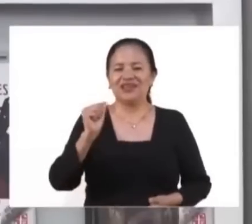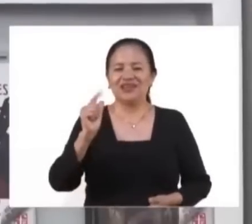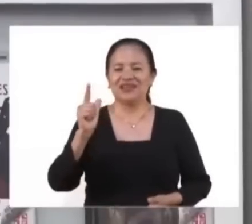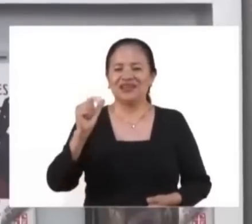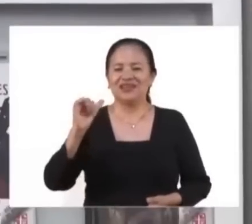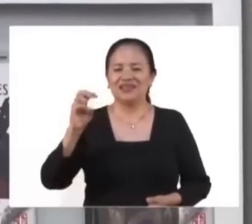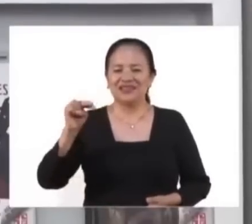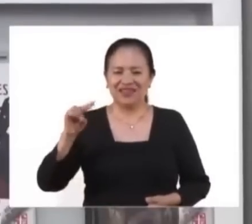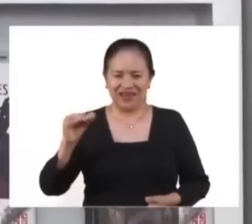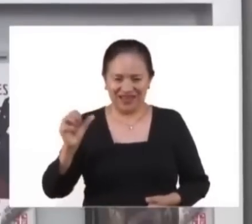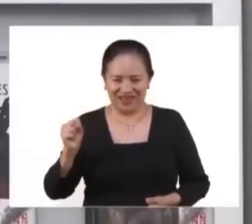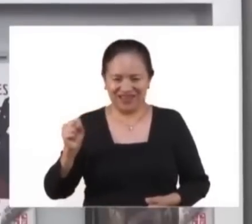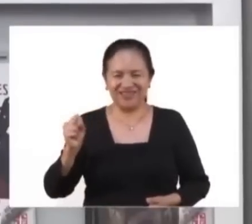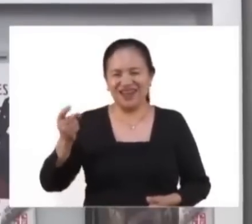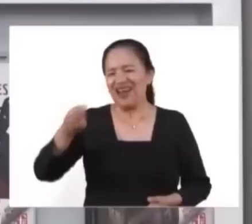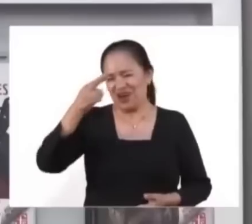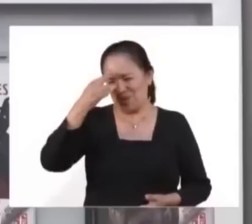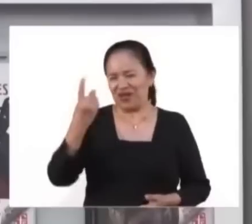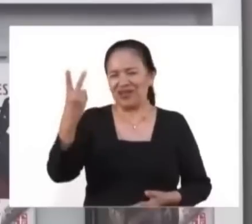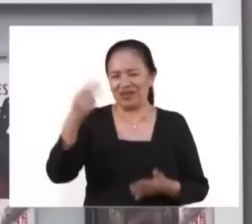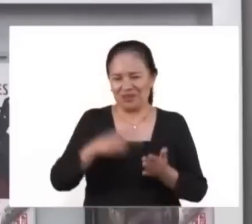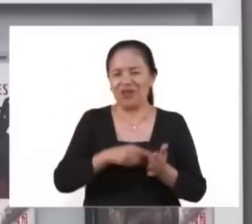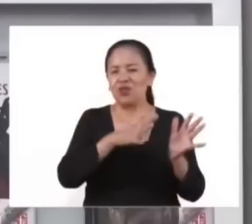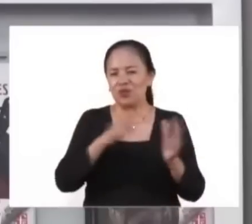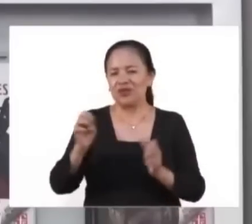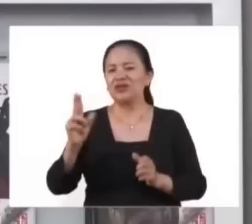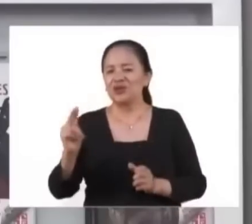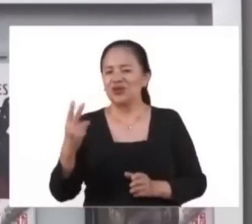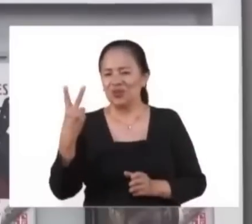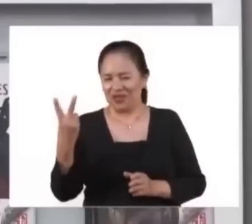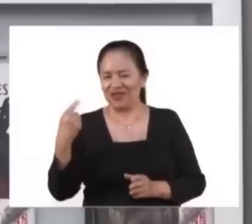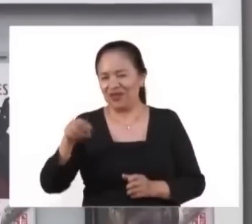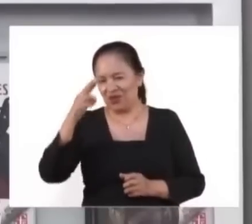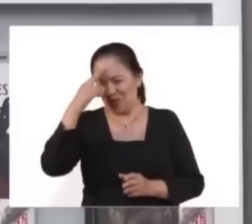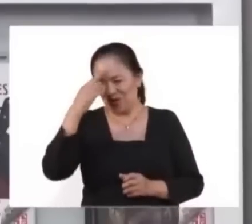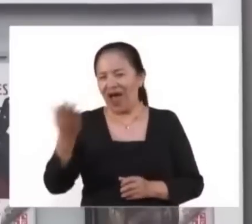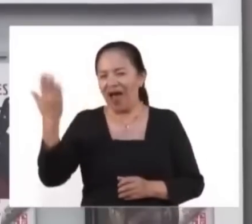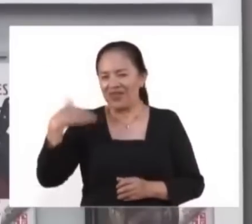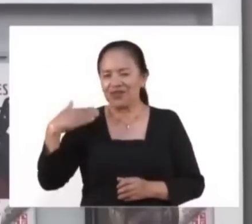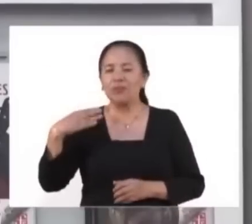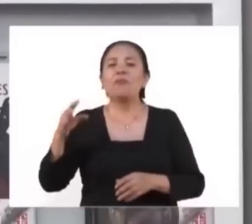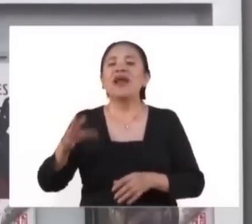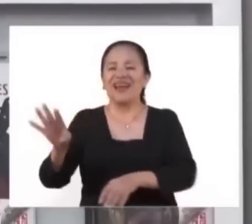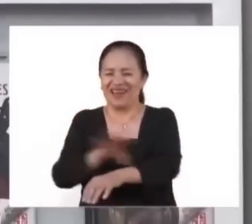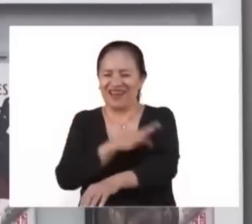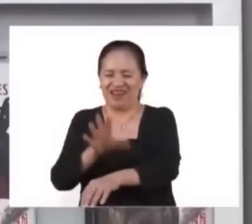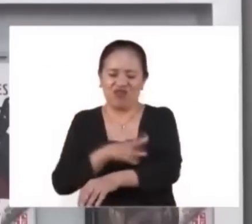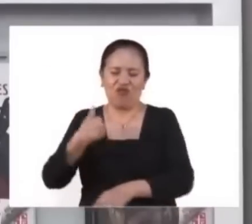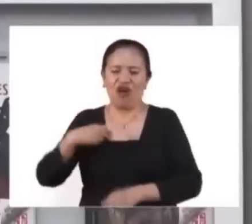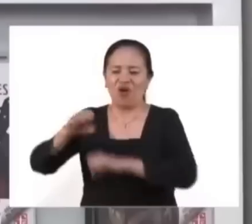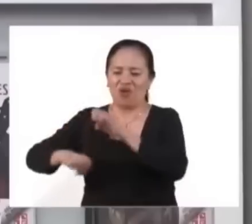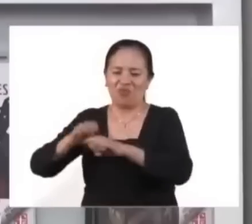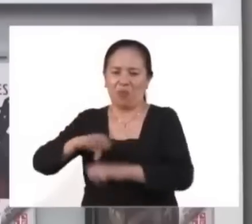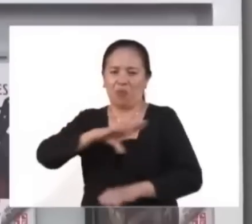en 1992 las siguientes acciones que se hicieron para privatizar el servicio público de energía eléctrica